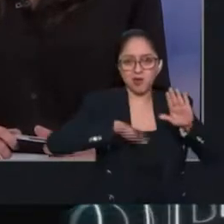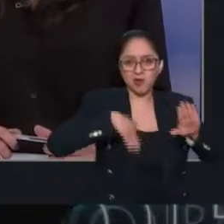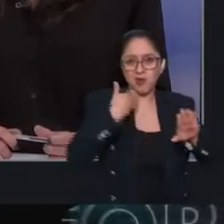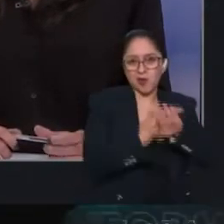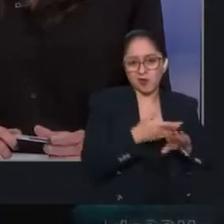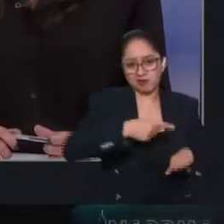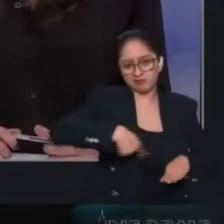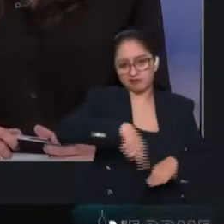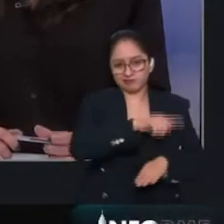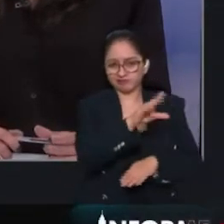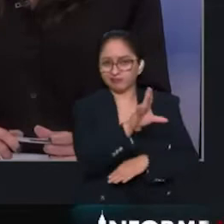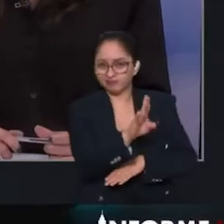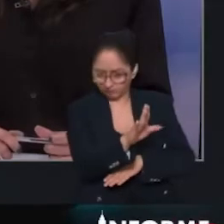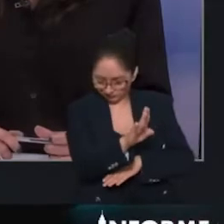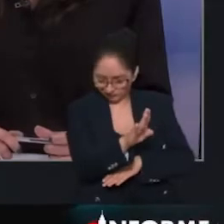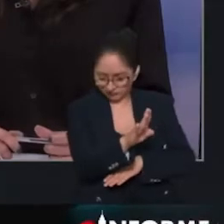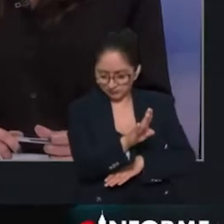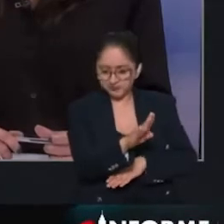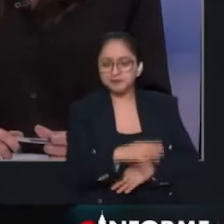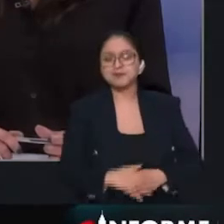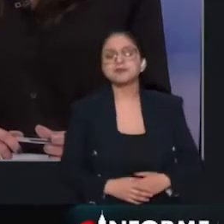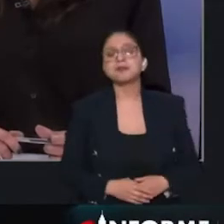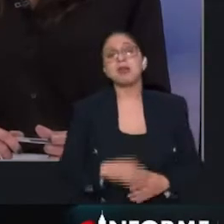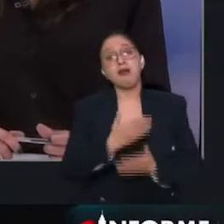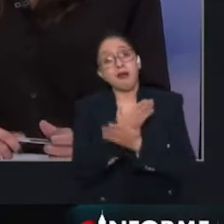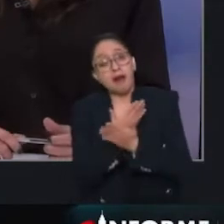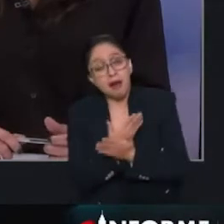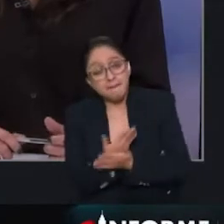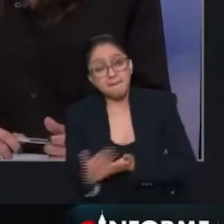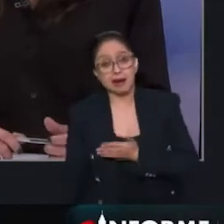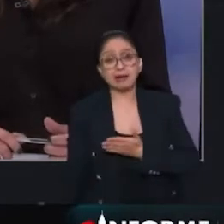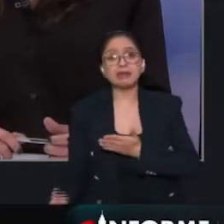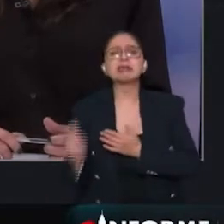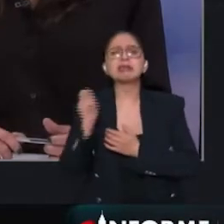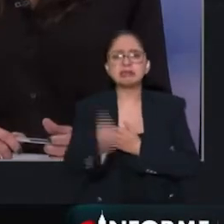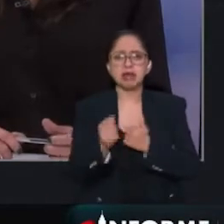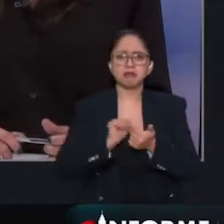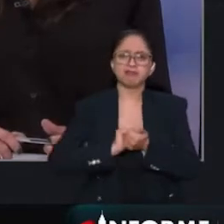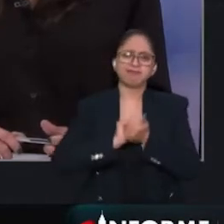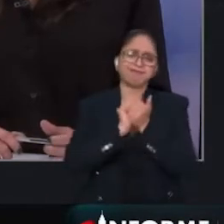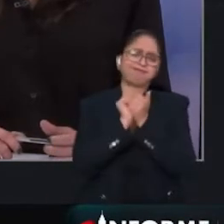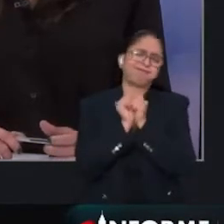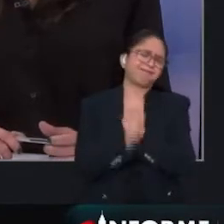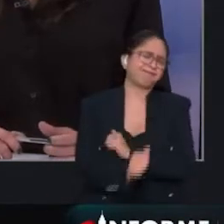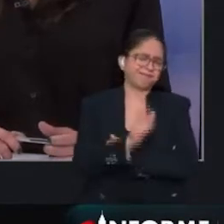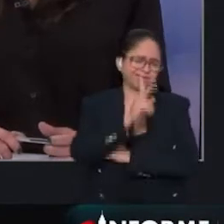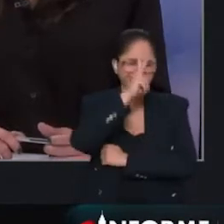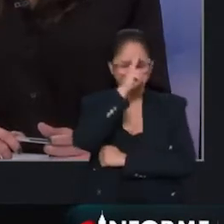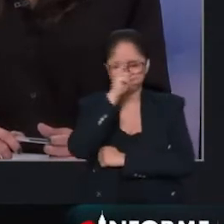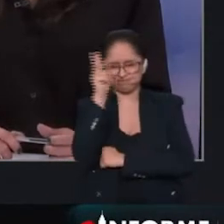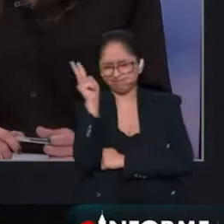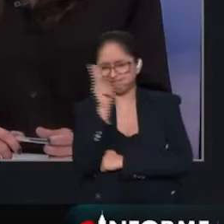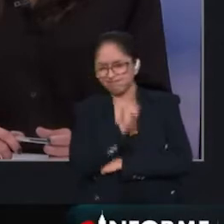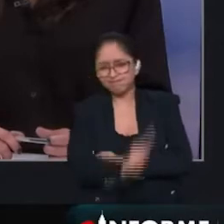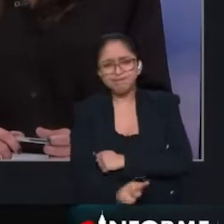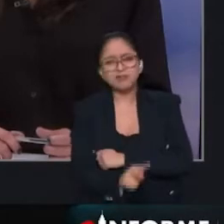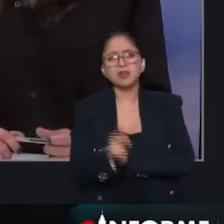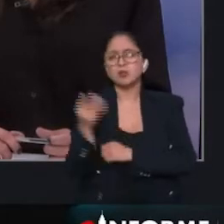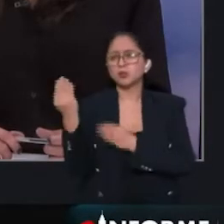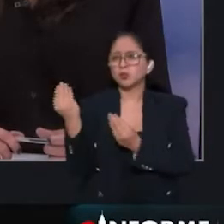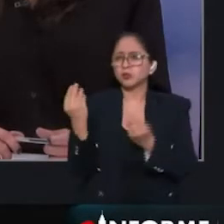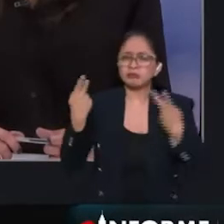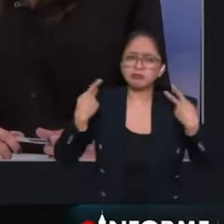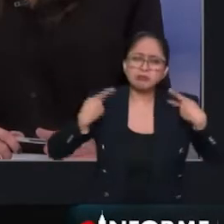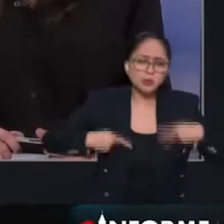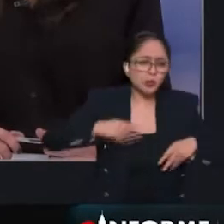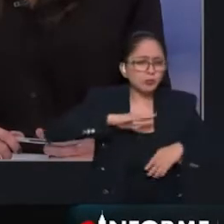estos, todo esto además implicó pues una cantidad brutal de dolor y de